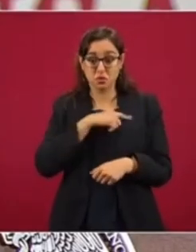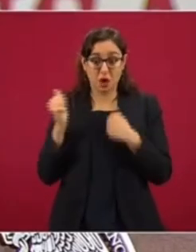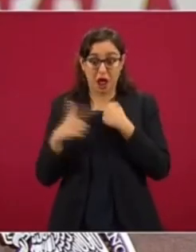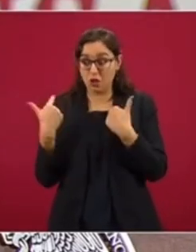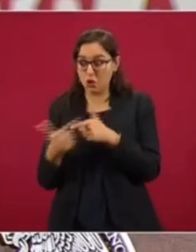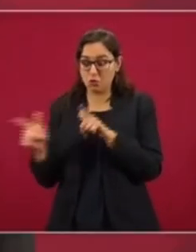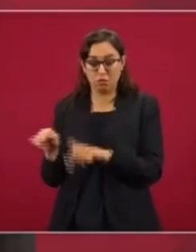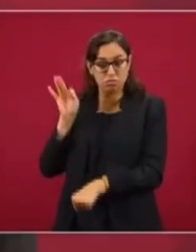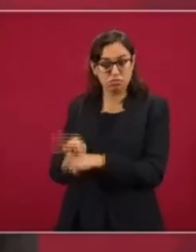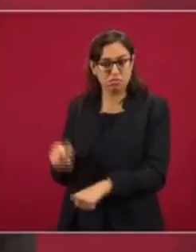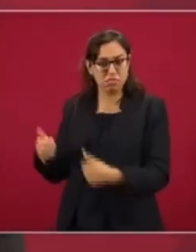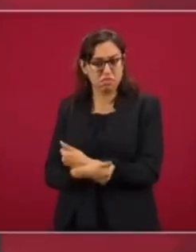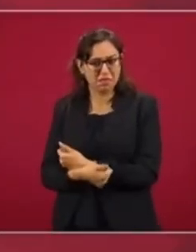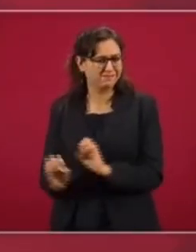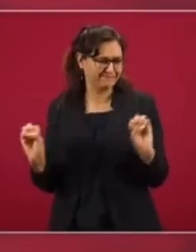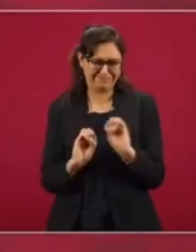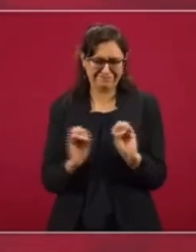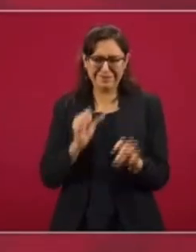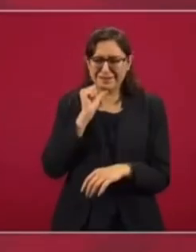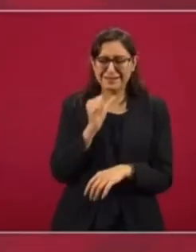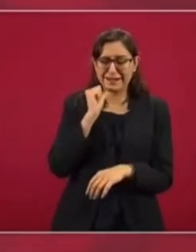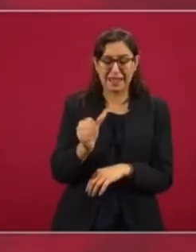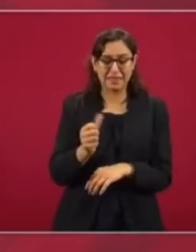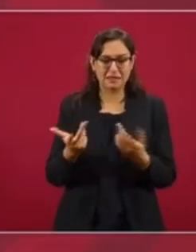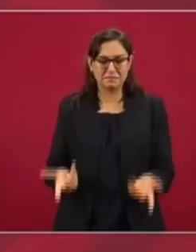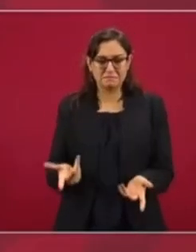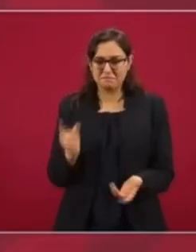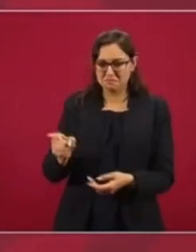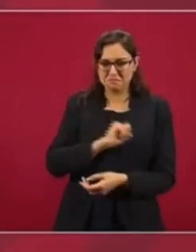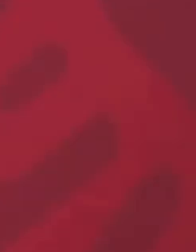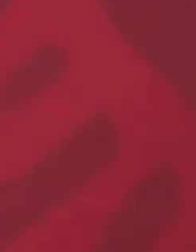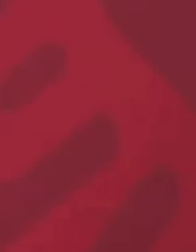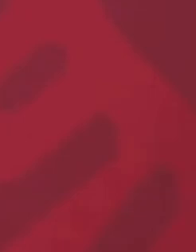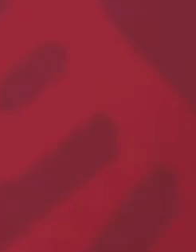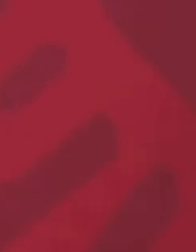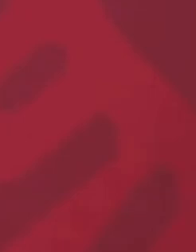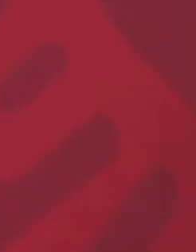grupo de intereses creados, no protegemos a la delincuencia